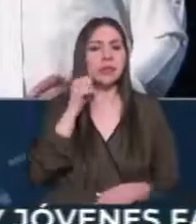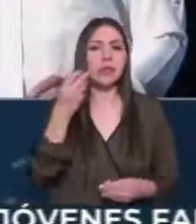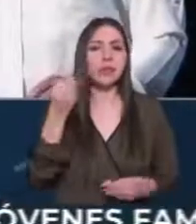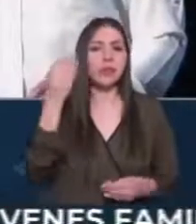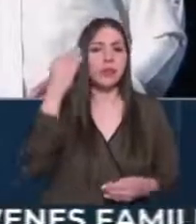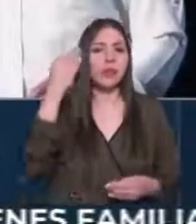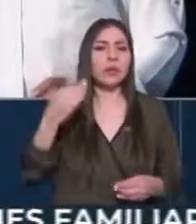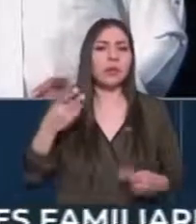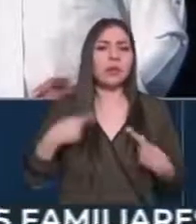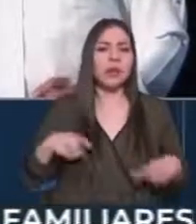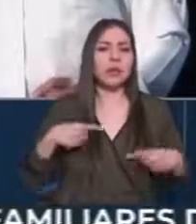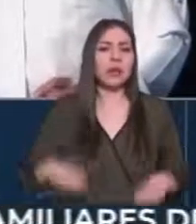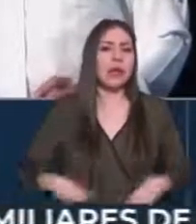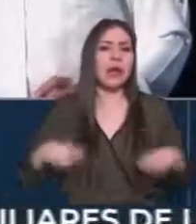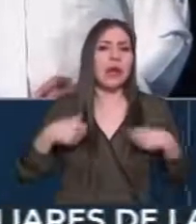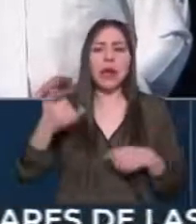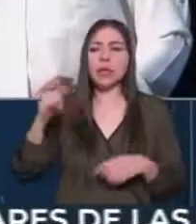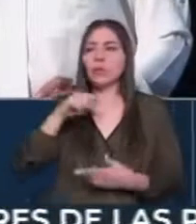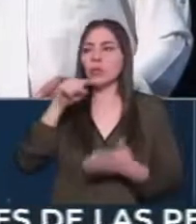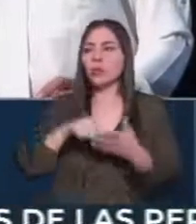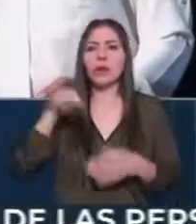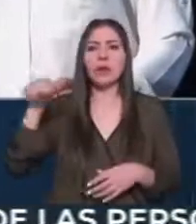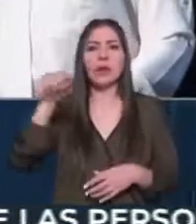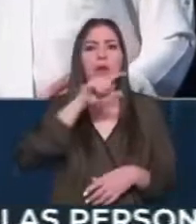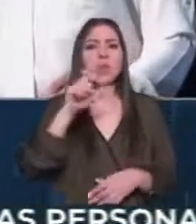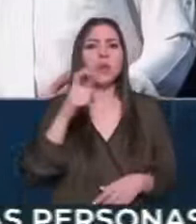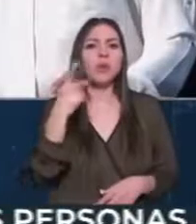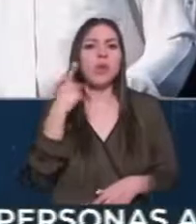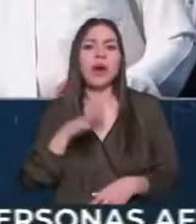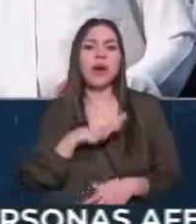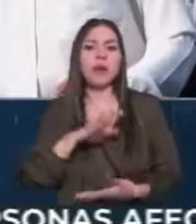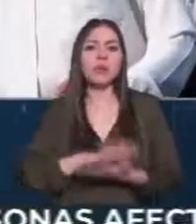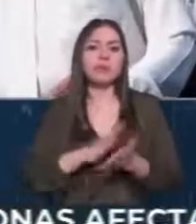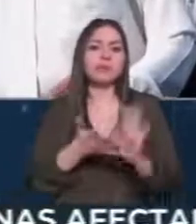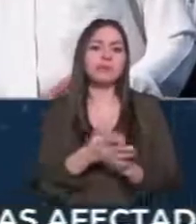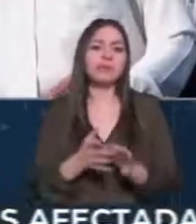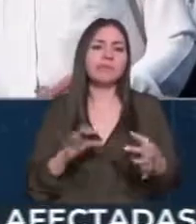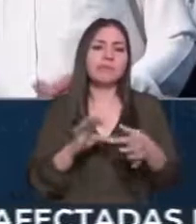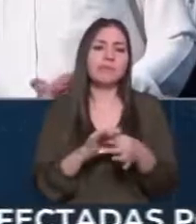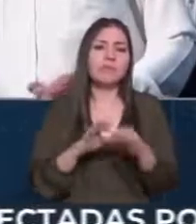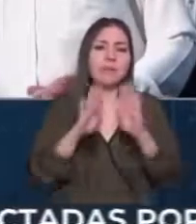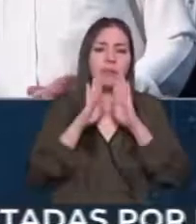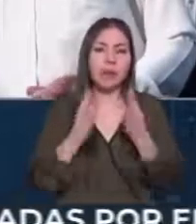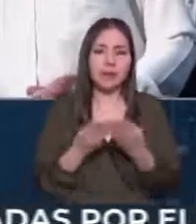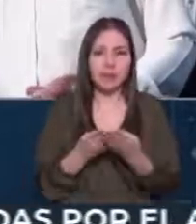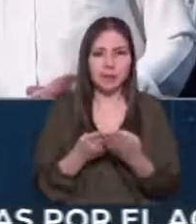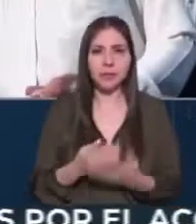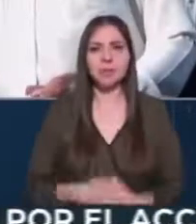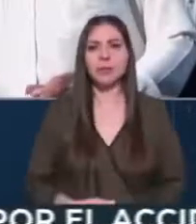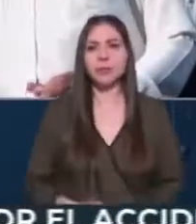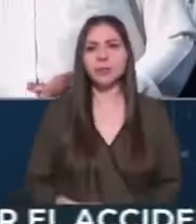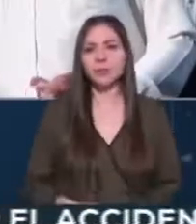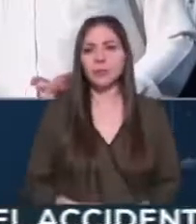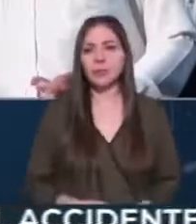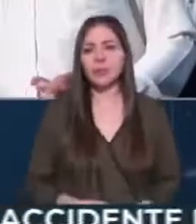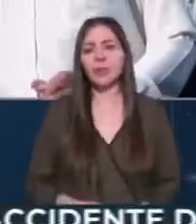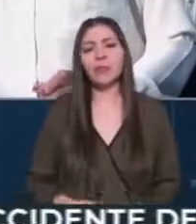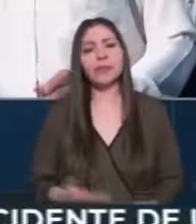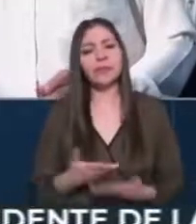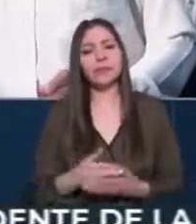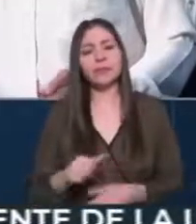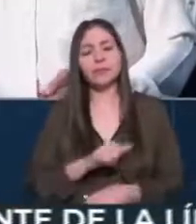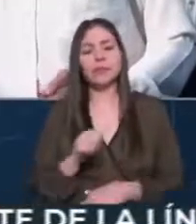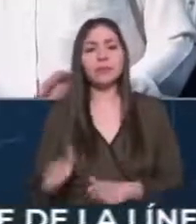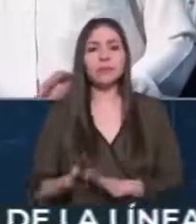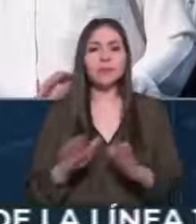en donde sus políticos, sus gobernantes, tienen algún nexo con el narco. Ahora, me preocupa muchísimo lo de los